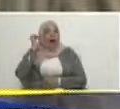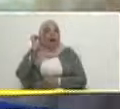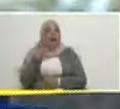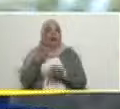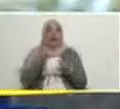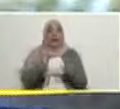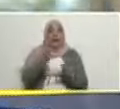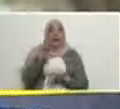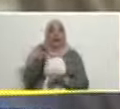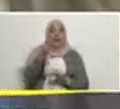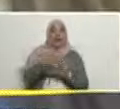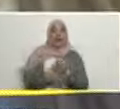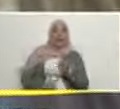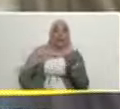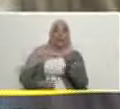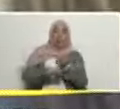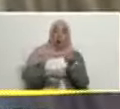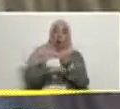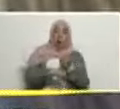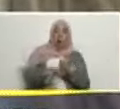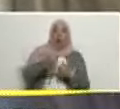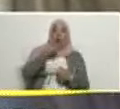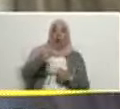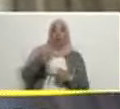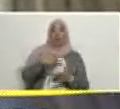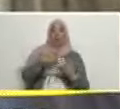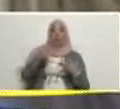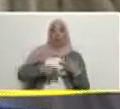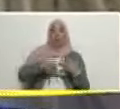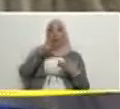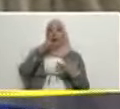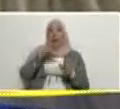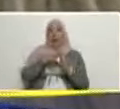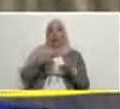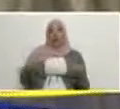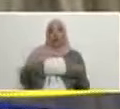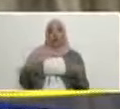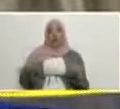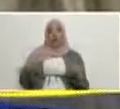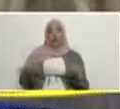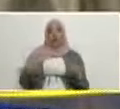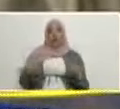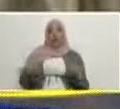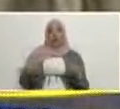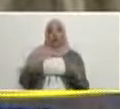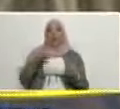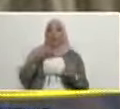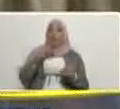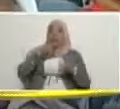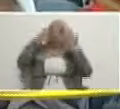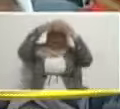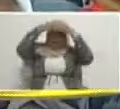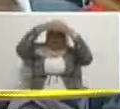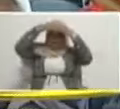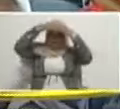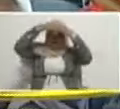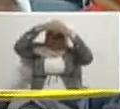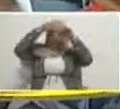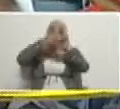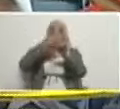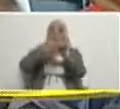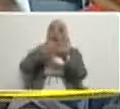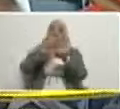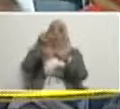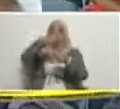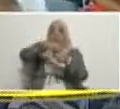7 vértices que anunciábamos en su programa. Y como todo cerebro y sistema, es fundamental